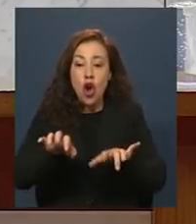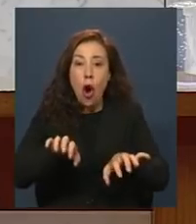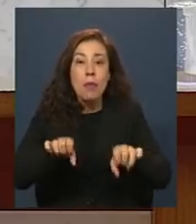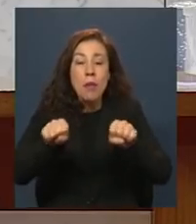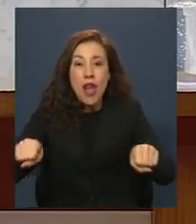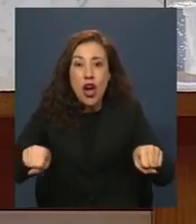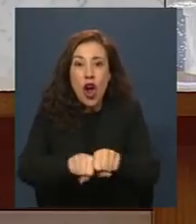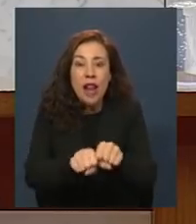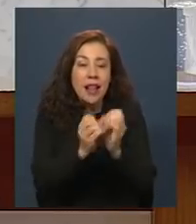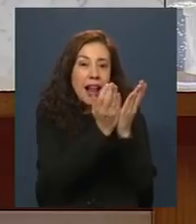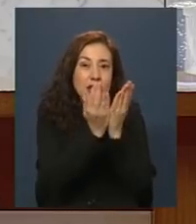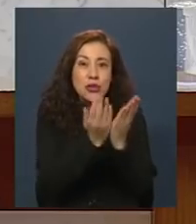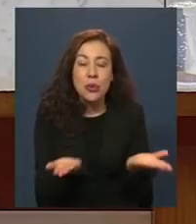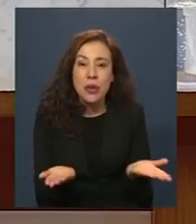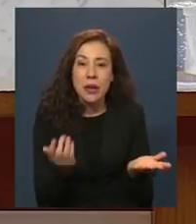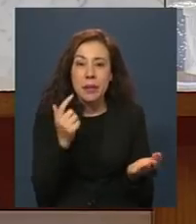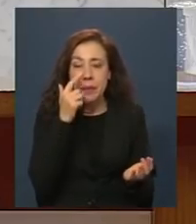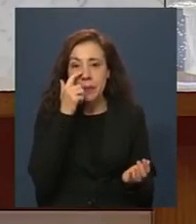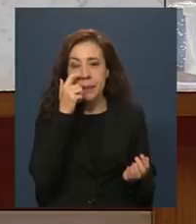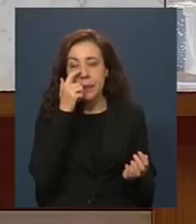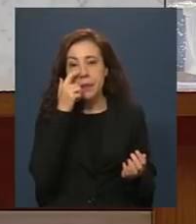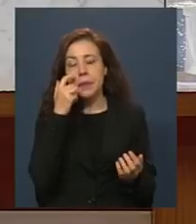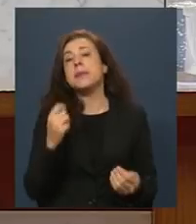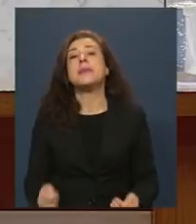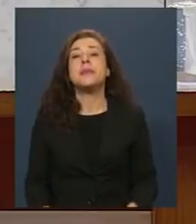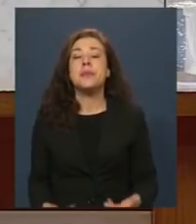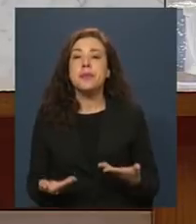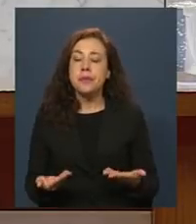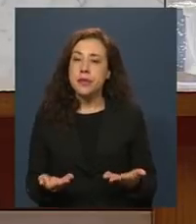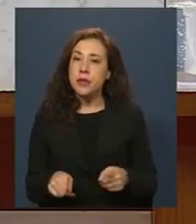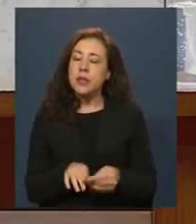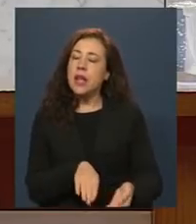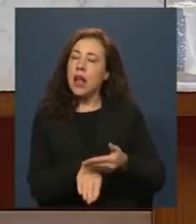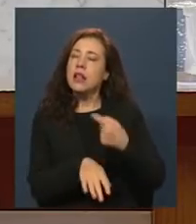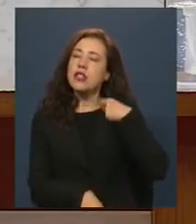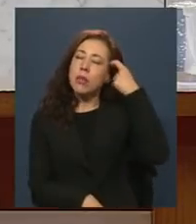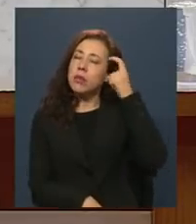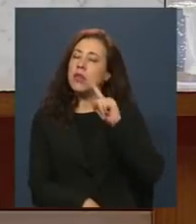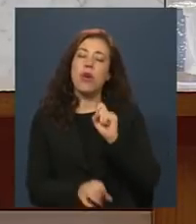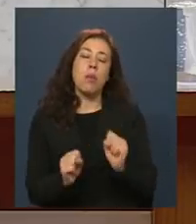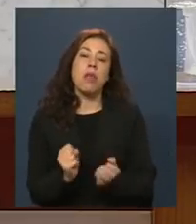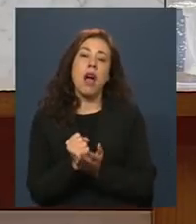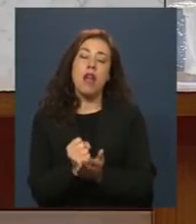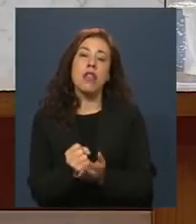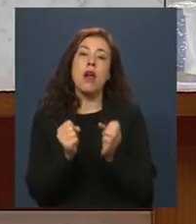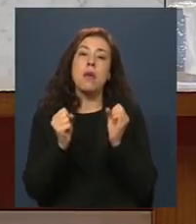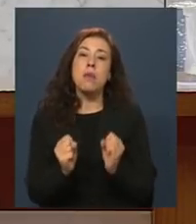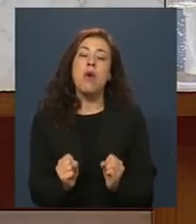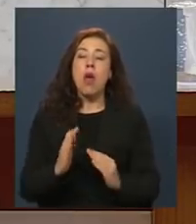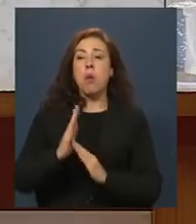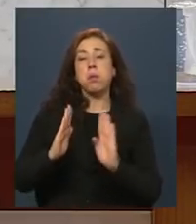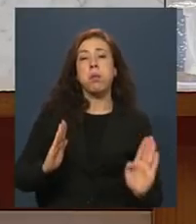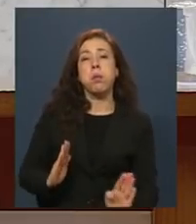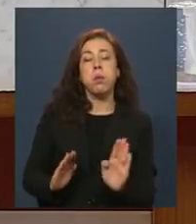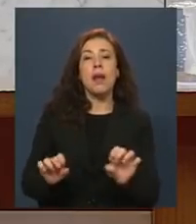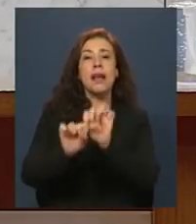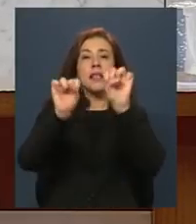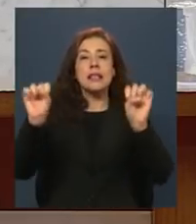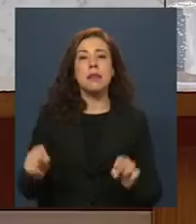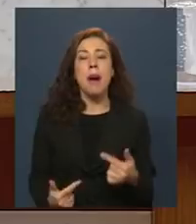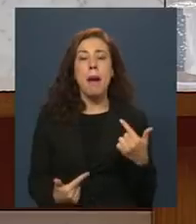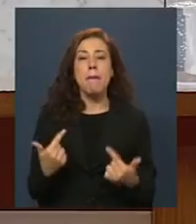con la escuela. Ahora, como entonces, creo que no ayuda a salir del estancamiento un sistema